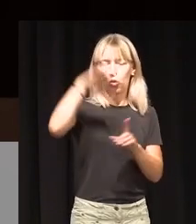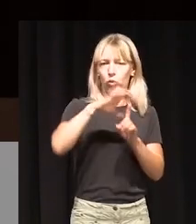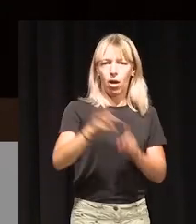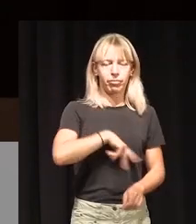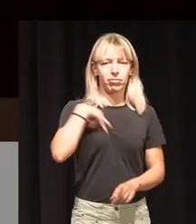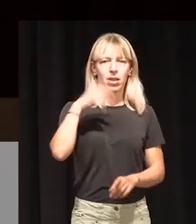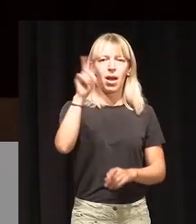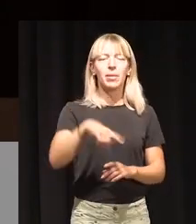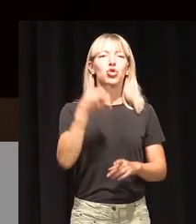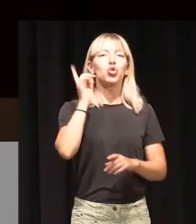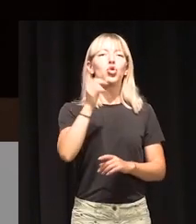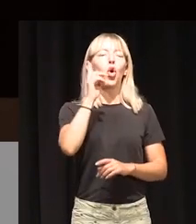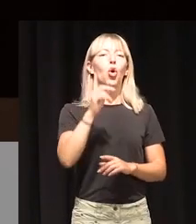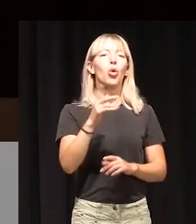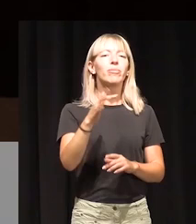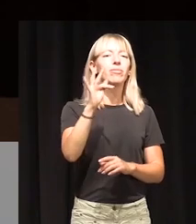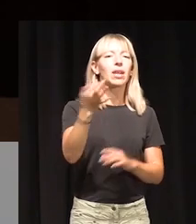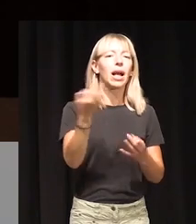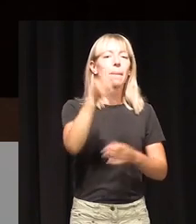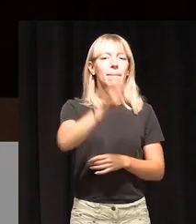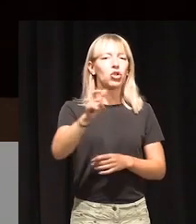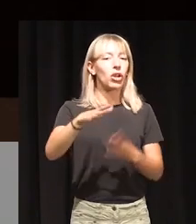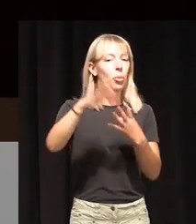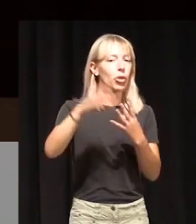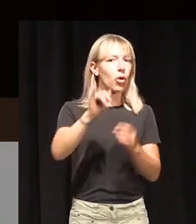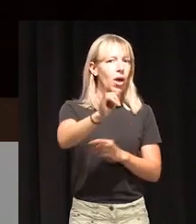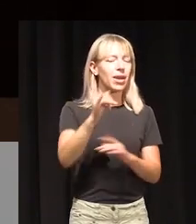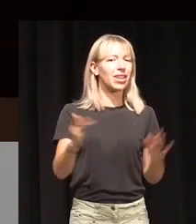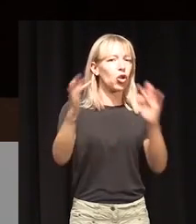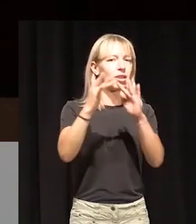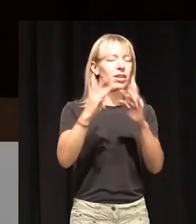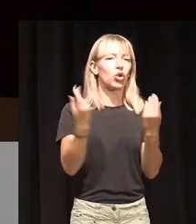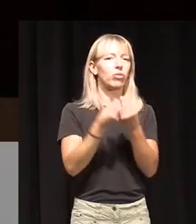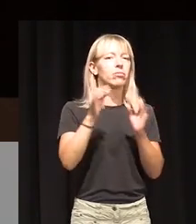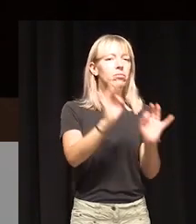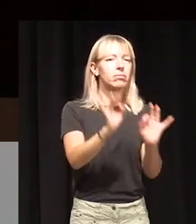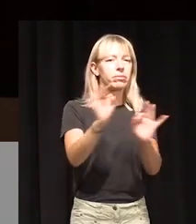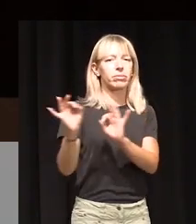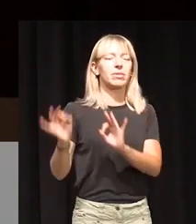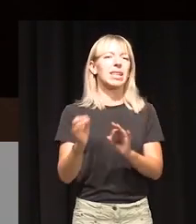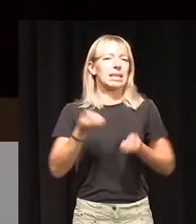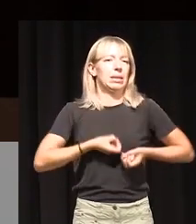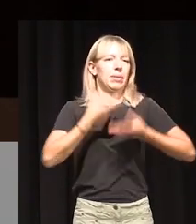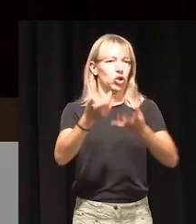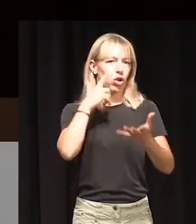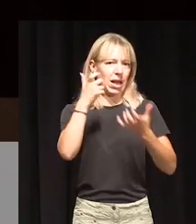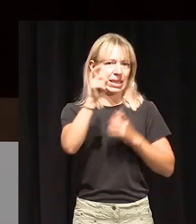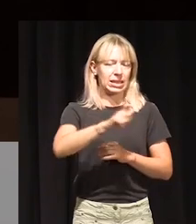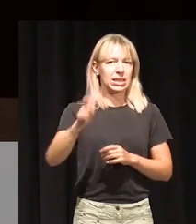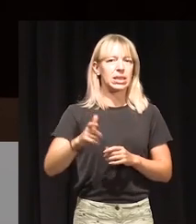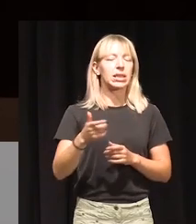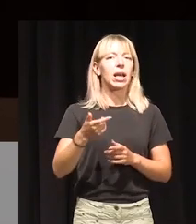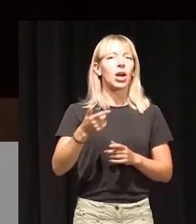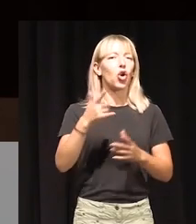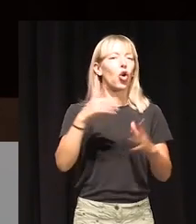general, evidentemente, solo se benefician las personas que tienen la opción de conectar con esas determinadas expresiones artísticas. La conexión